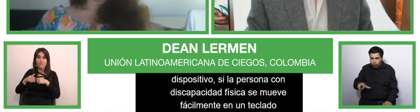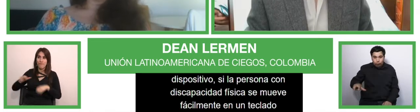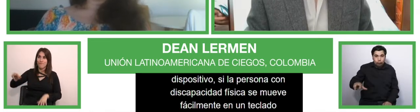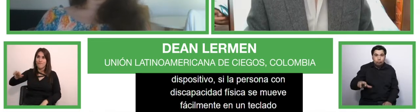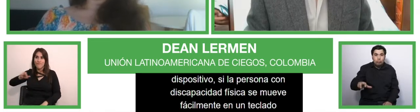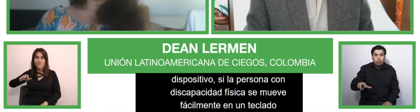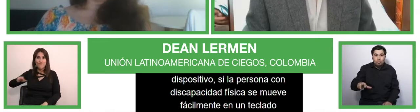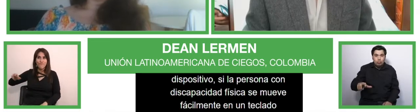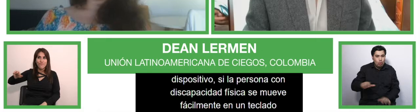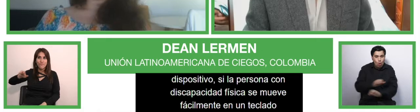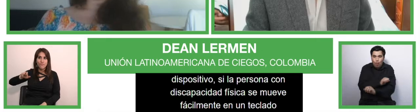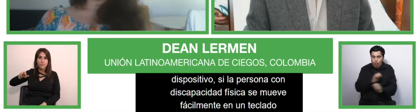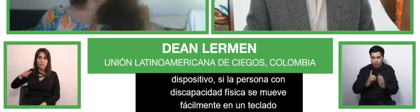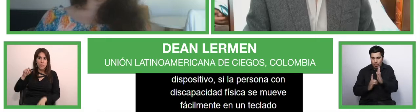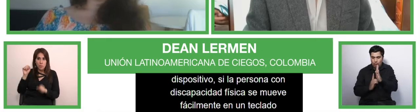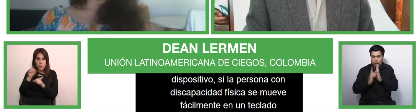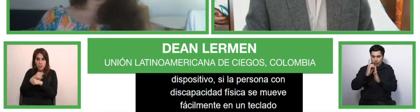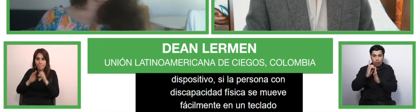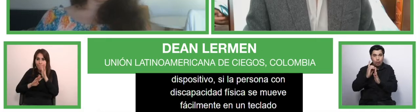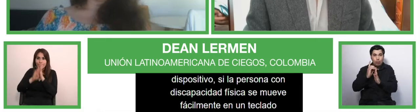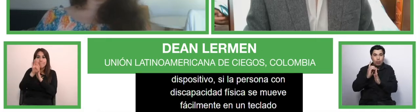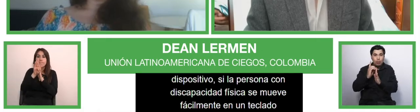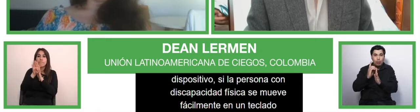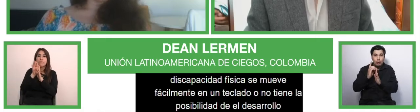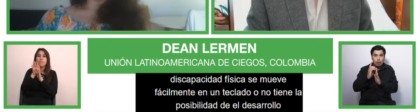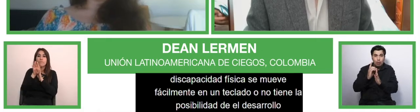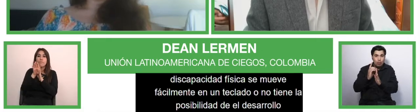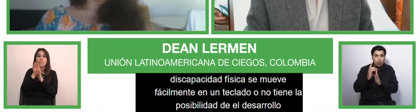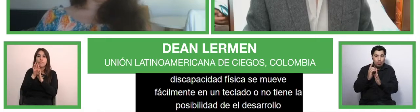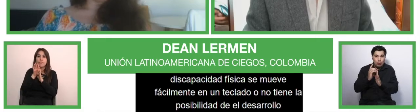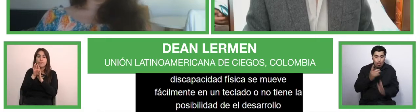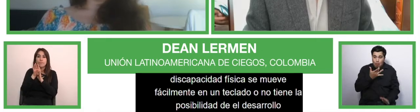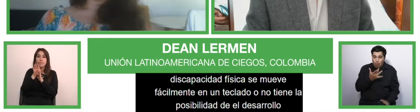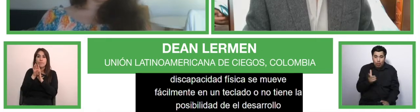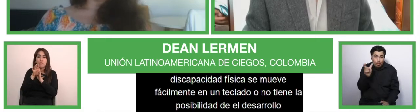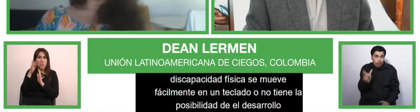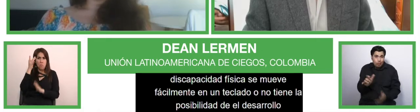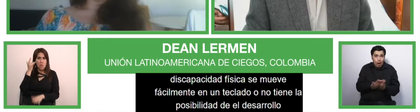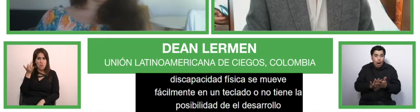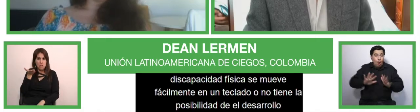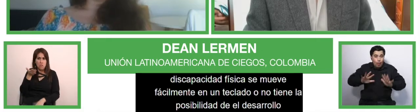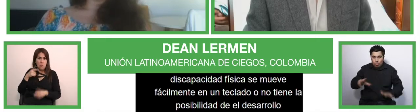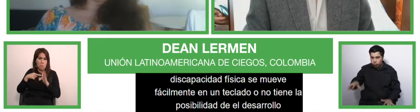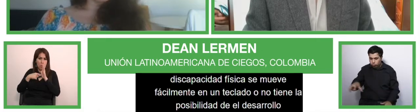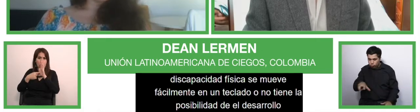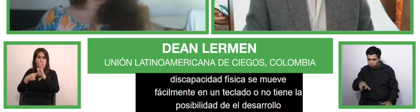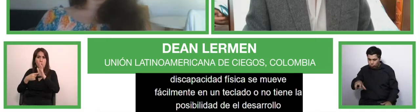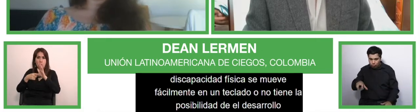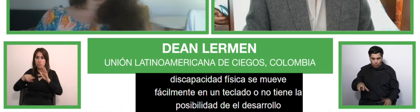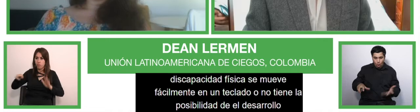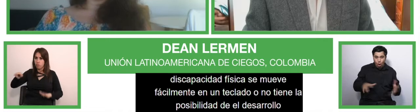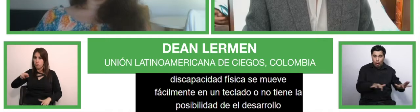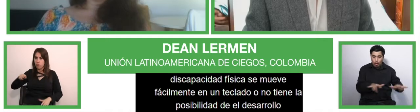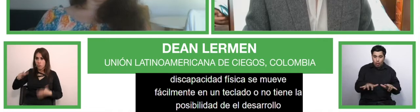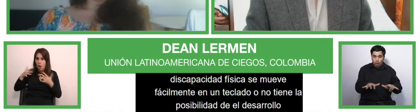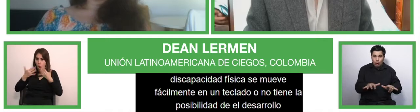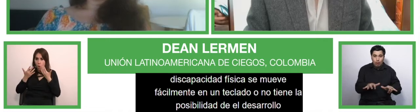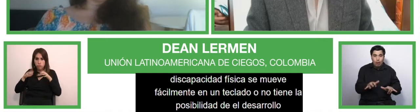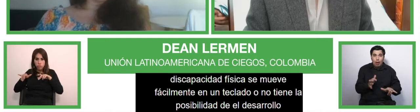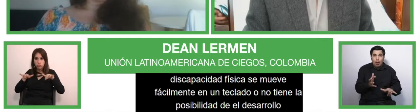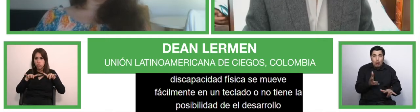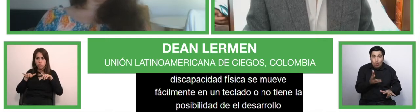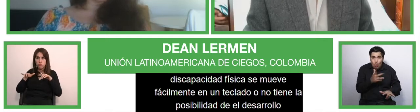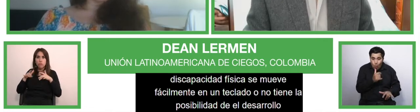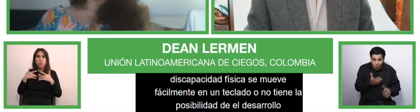del desarrollo de la capacidad, porque precisamente el mouse o el teclado no es accesible para la persona con